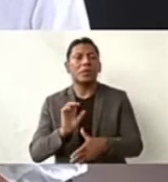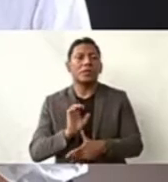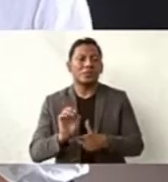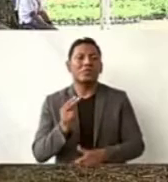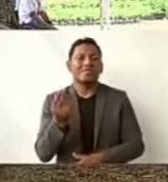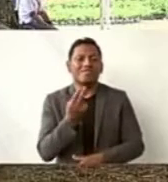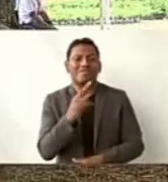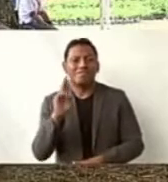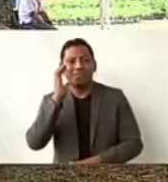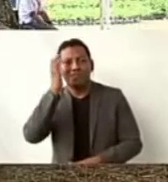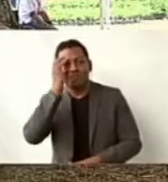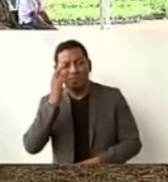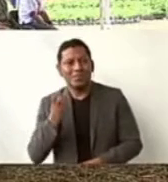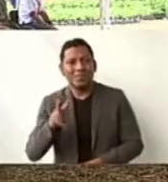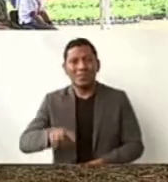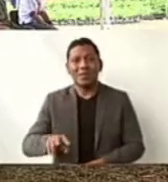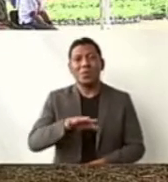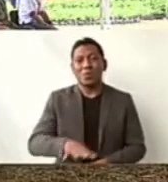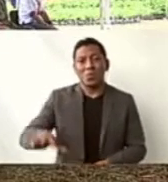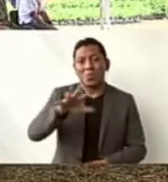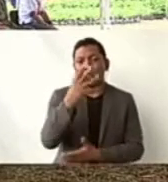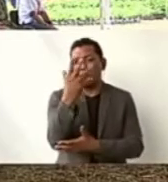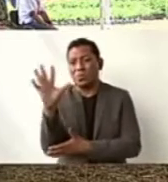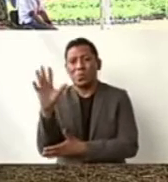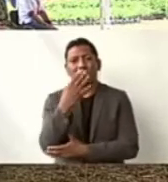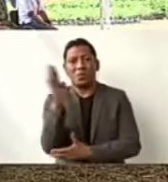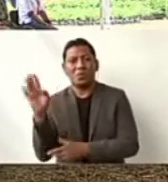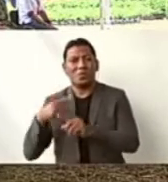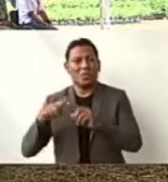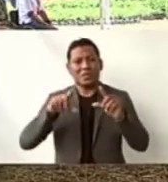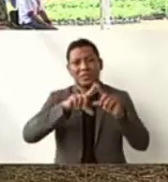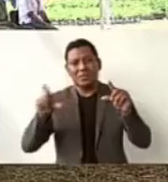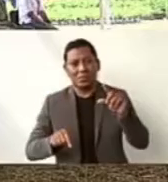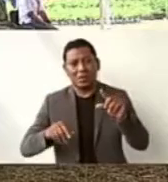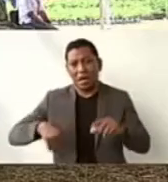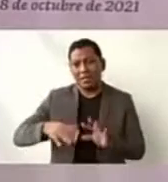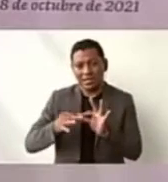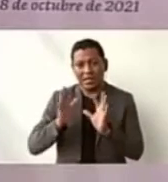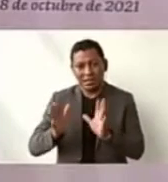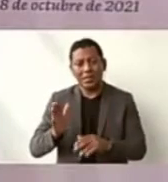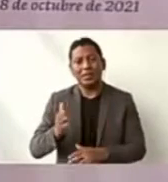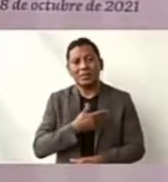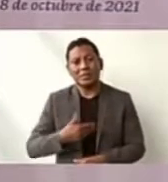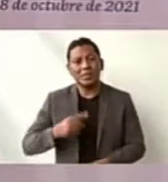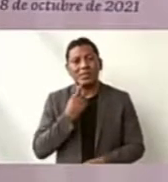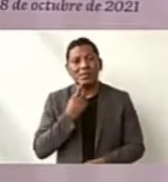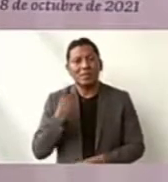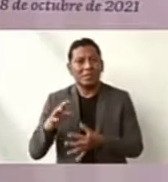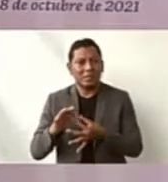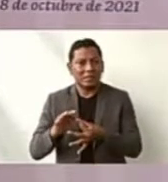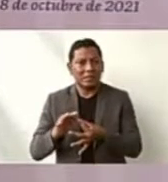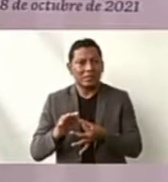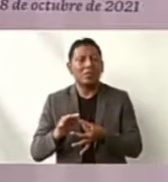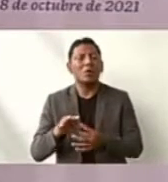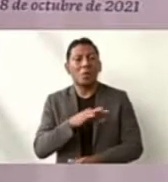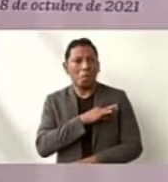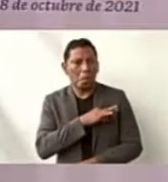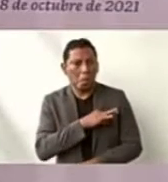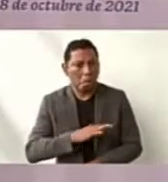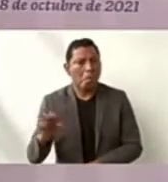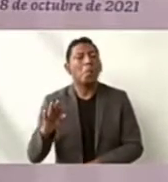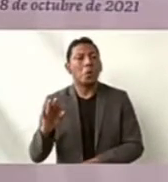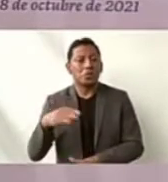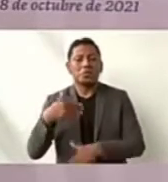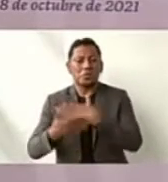que reconocer que estos bosques de mexico como ya lo dijo presidente lo que son adornos pueden ser una fuente de